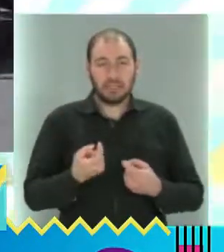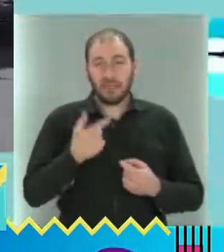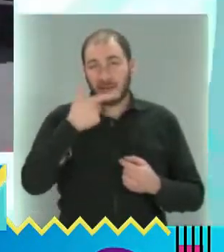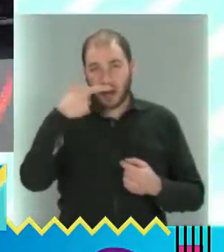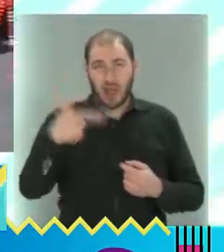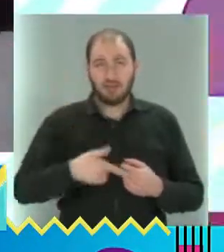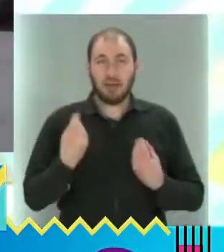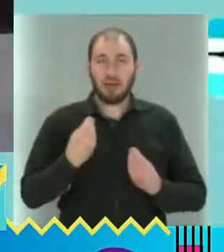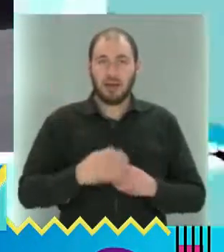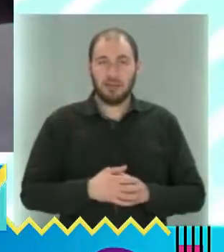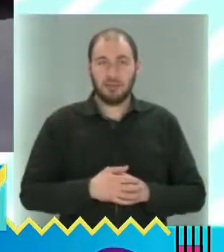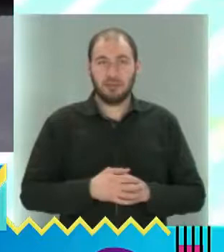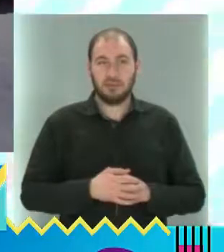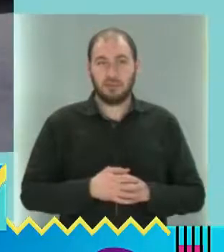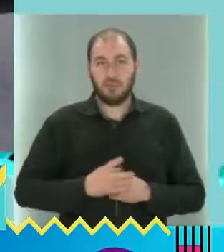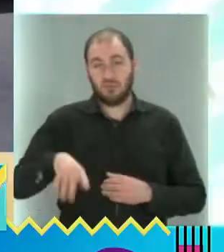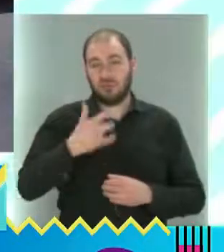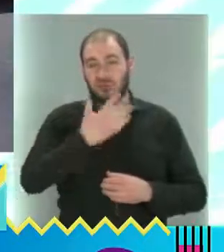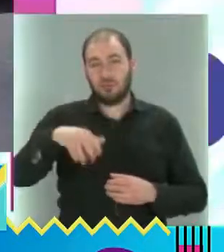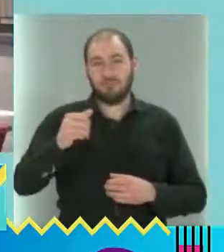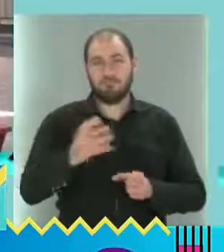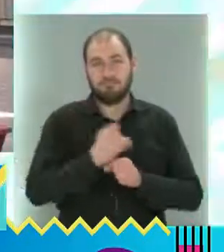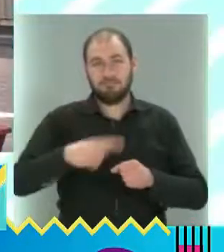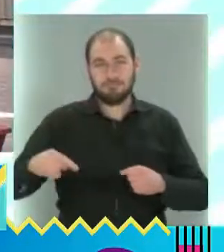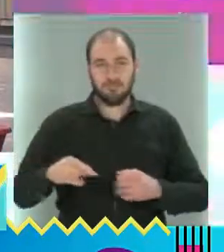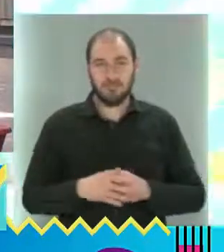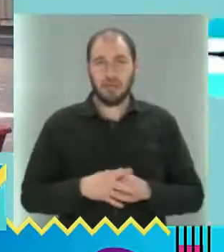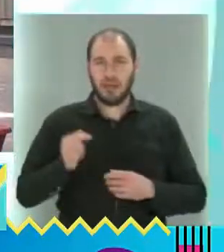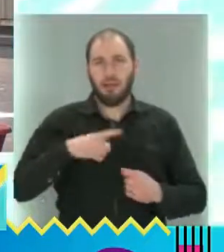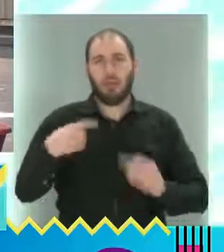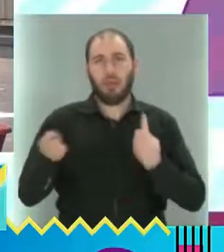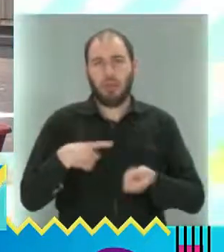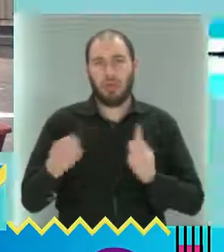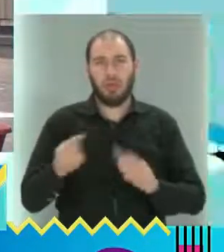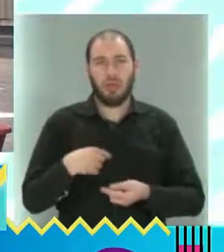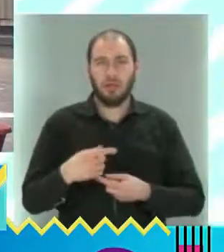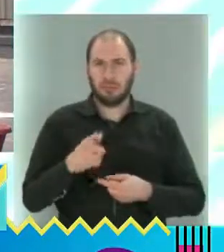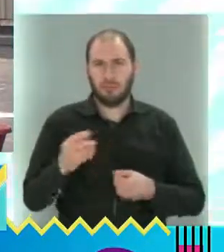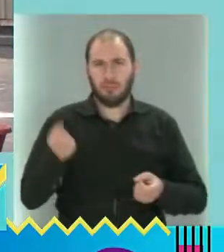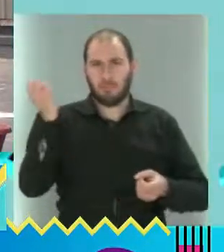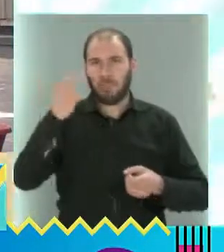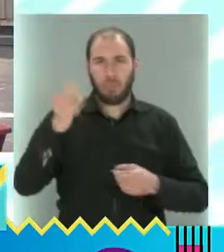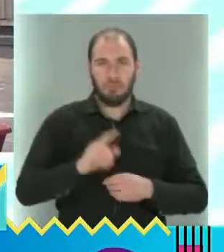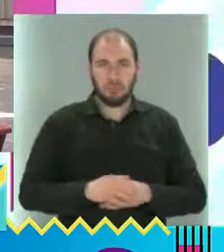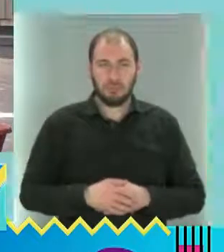combustible para podernos transportar. Digo, y estas idas y vueltas no son unos improvisados.